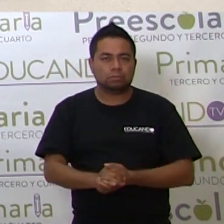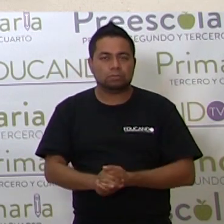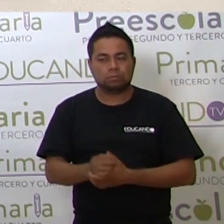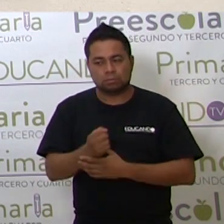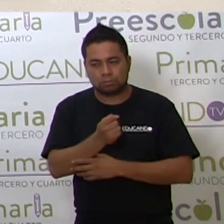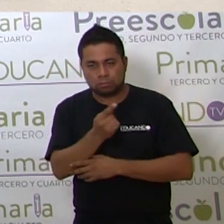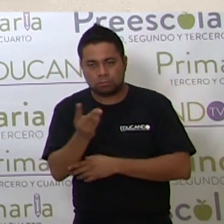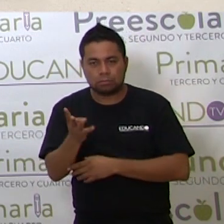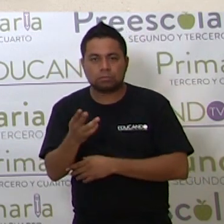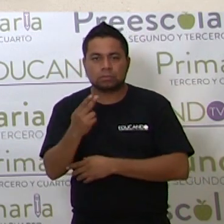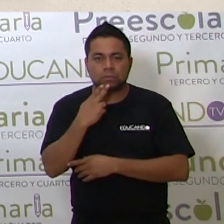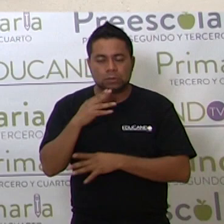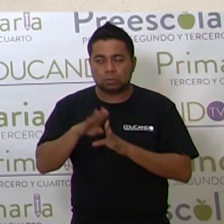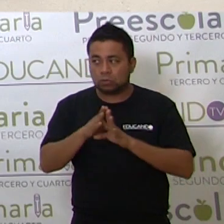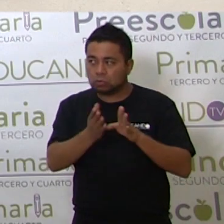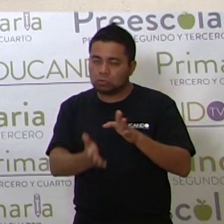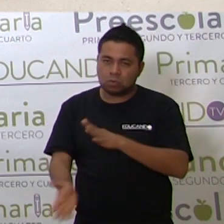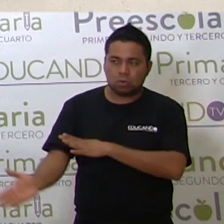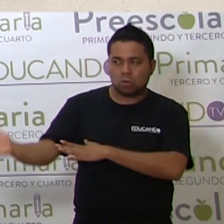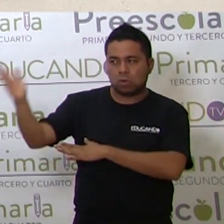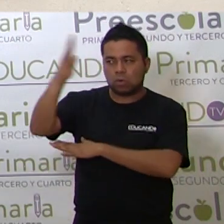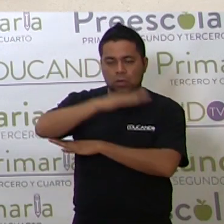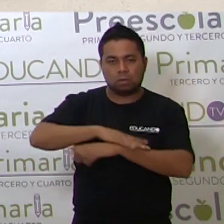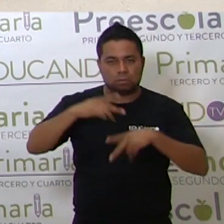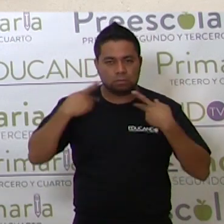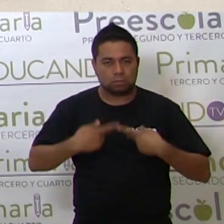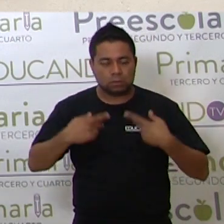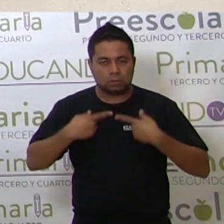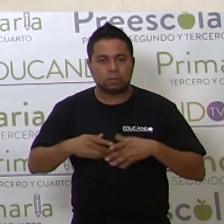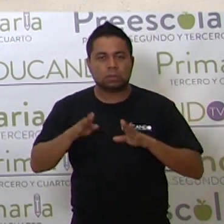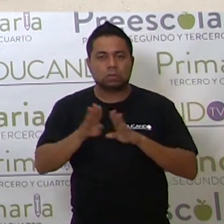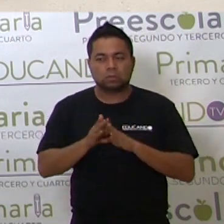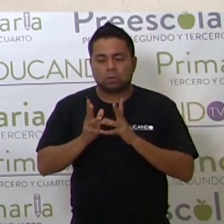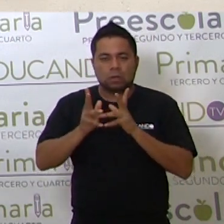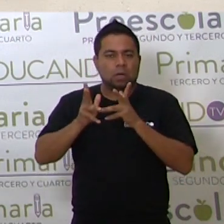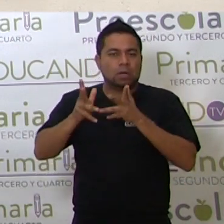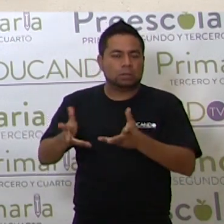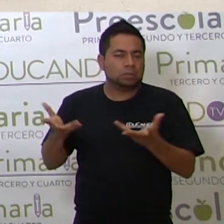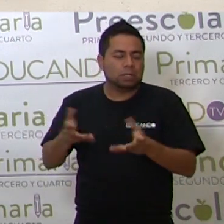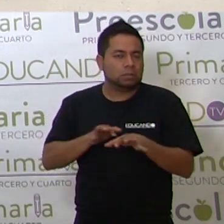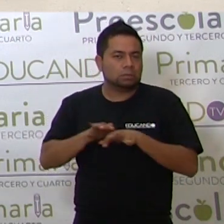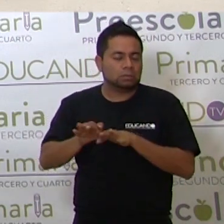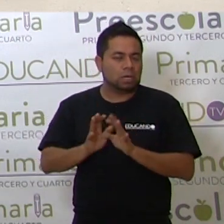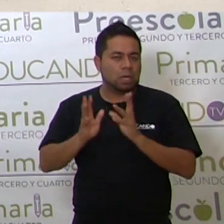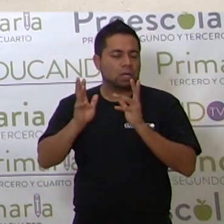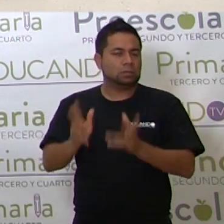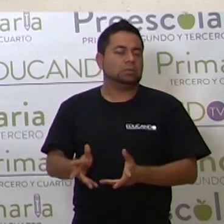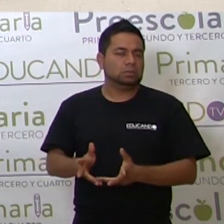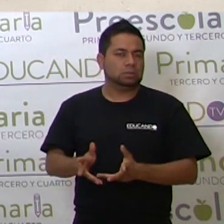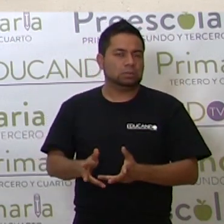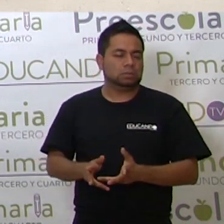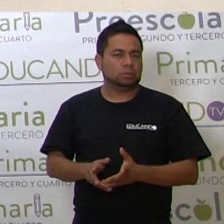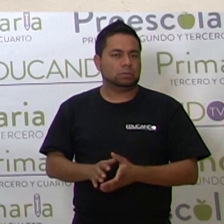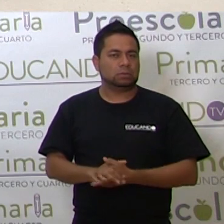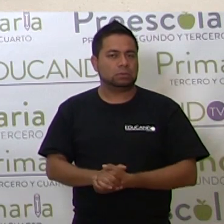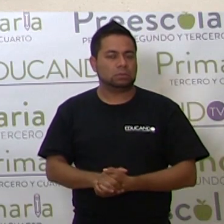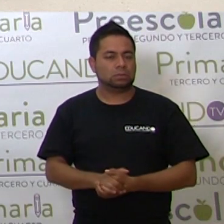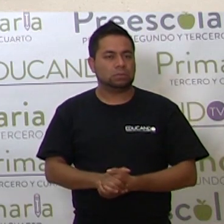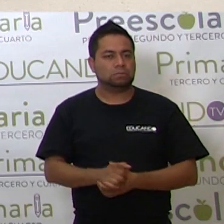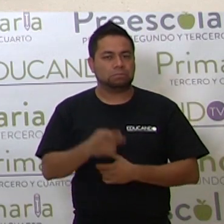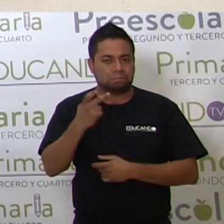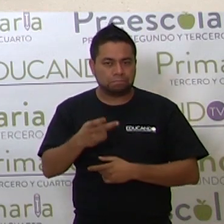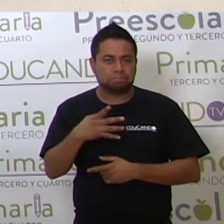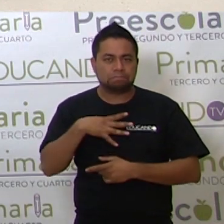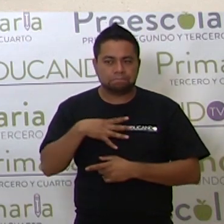utilizamos todo el día hay personas que se dedican a este tipo de trabajo y por lo tanto pues si